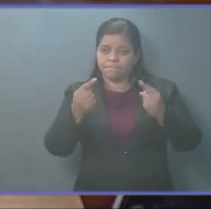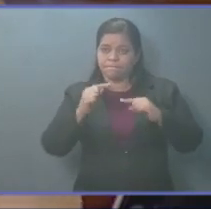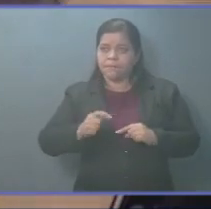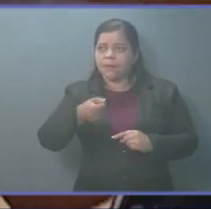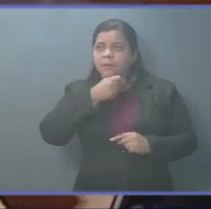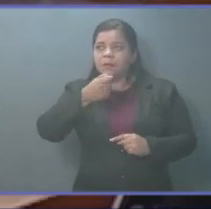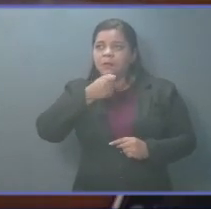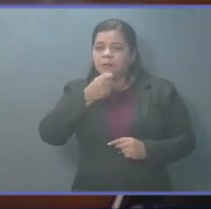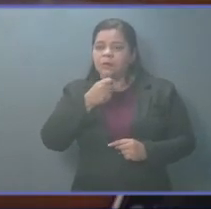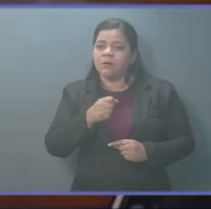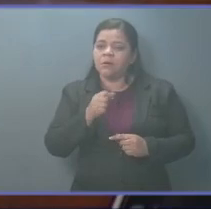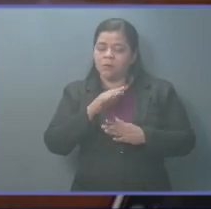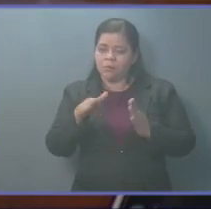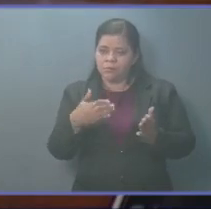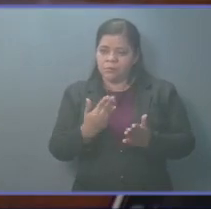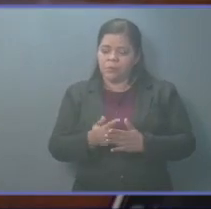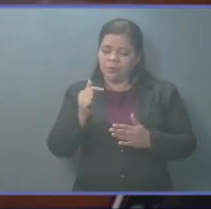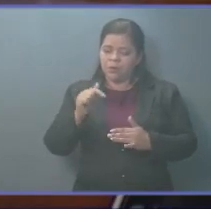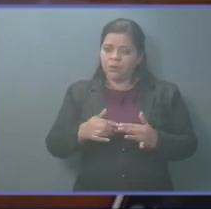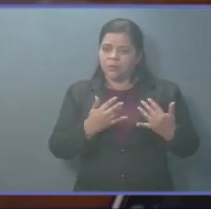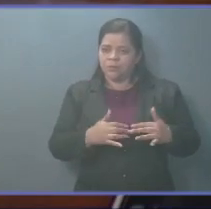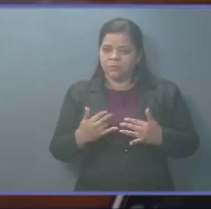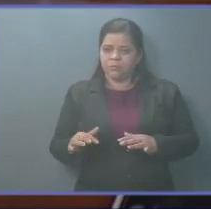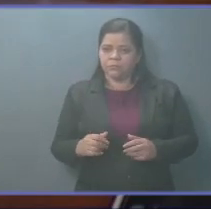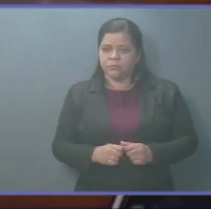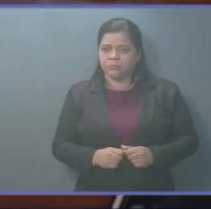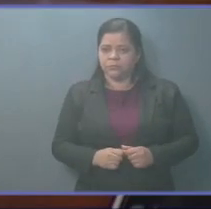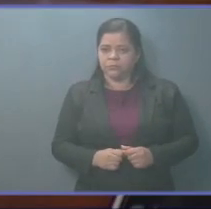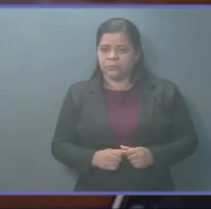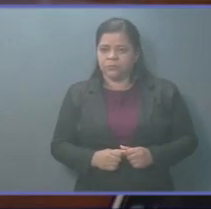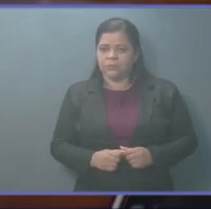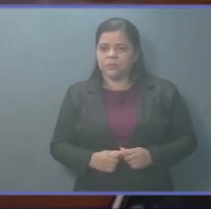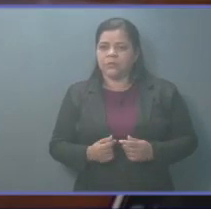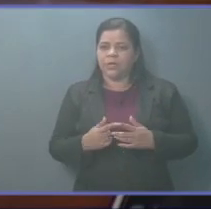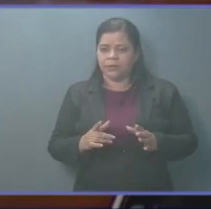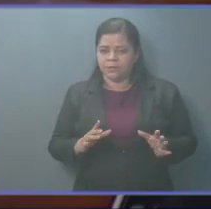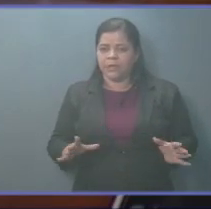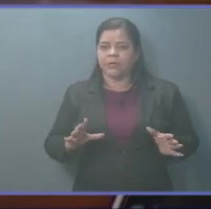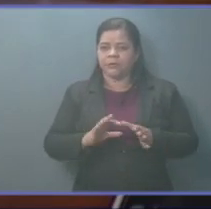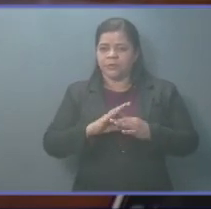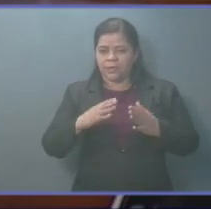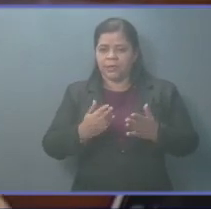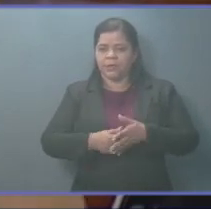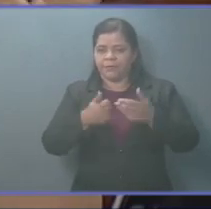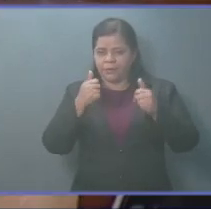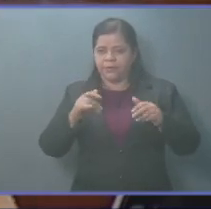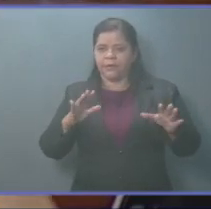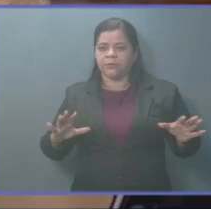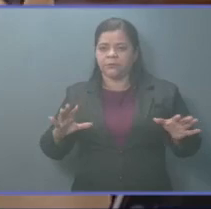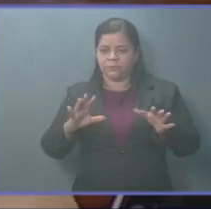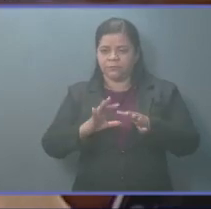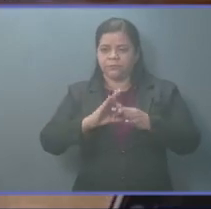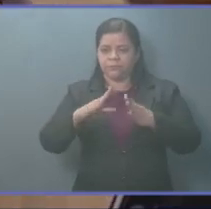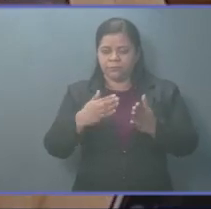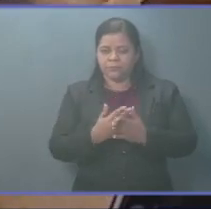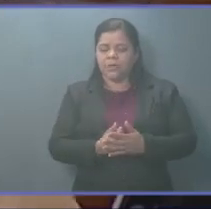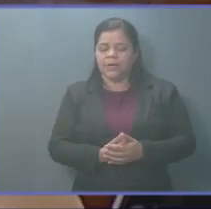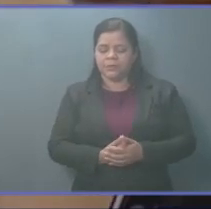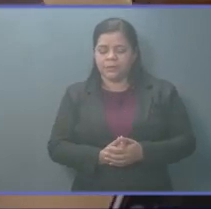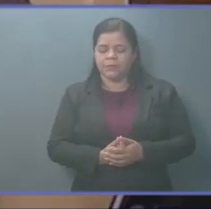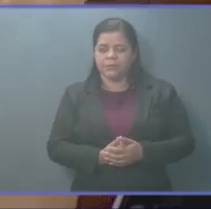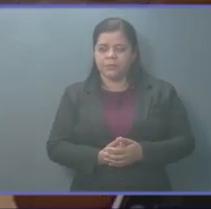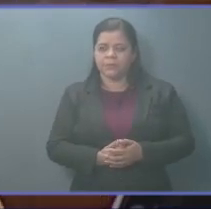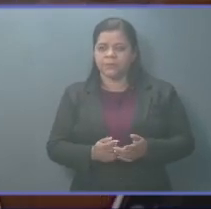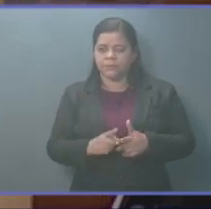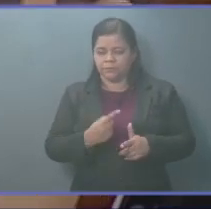a supervisar de esta acción militar o acción, no sé, proceso, despliegue, acción recreativa,